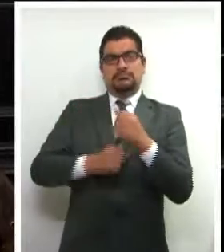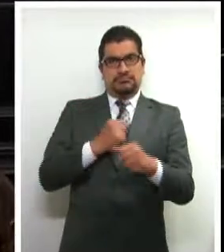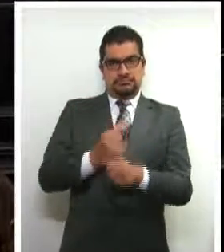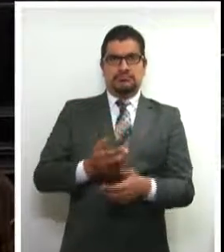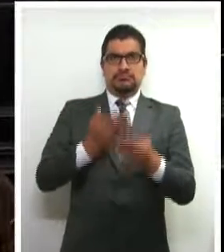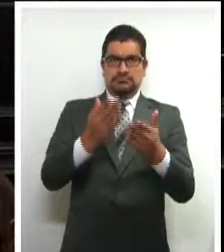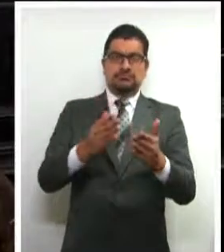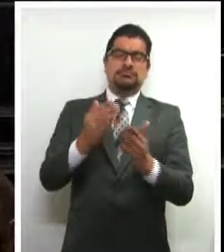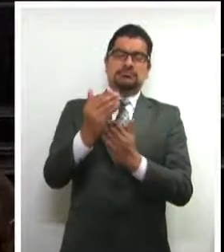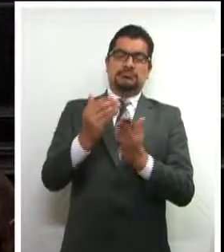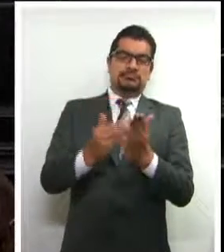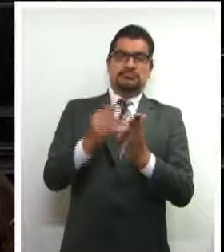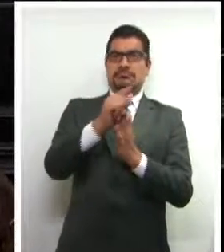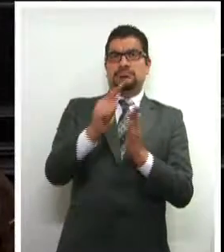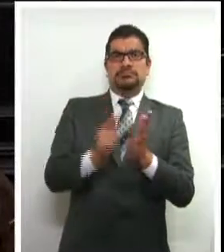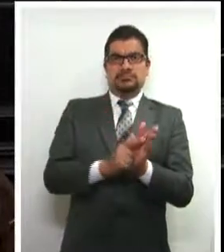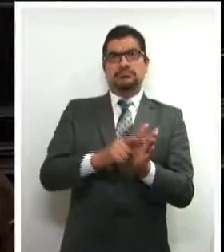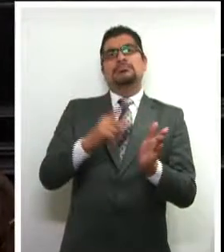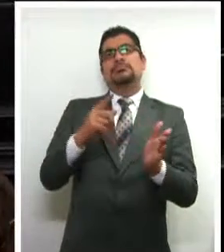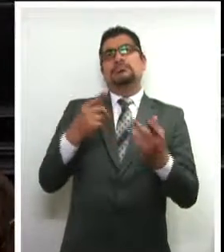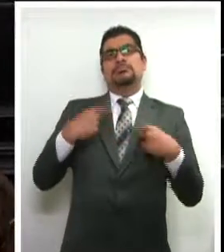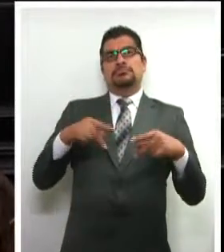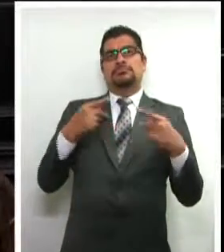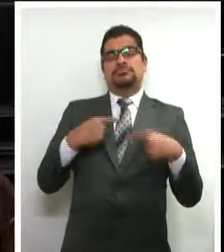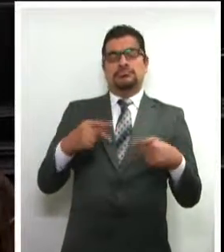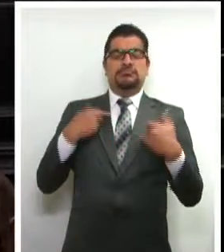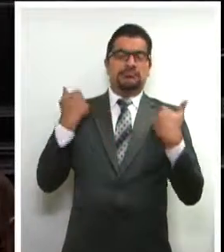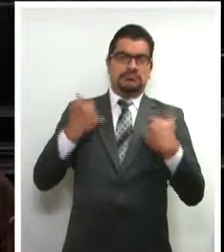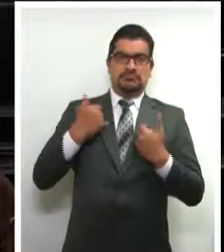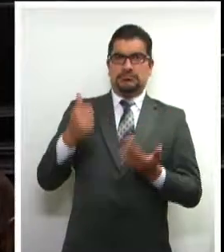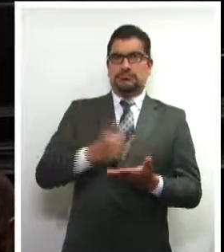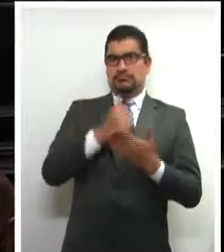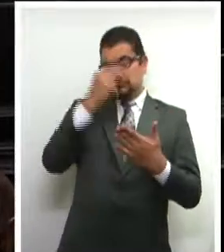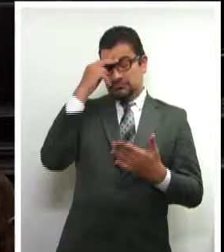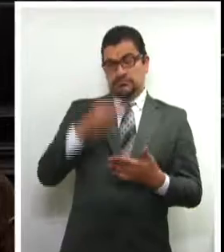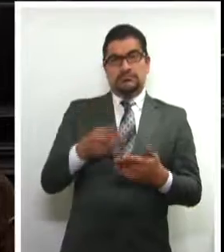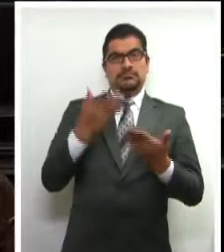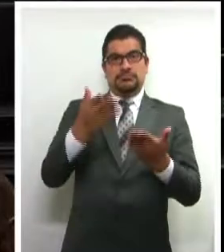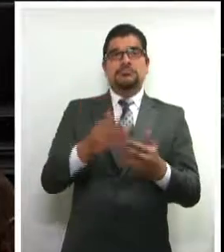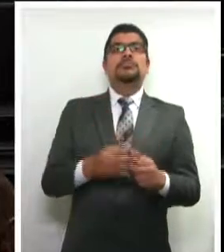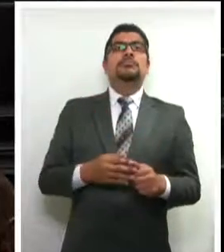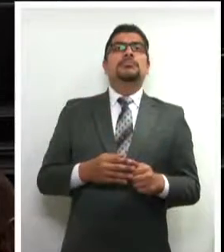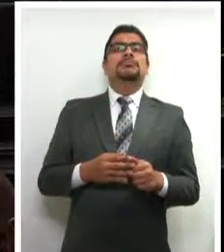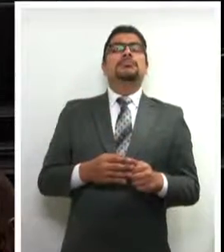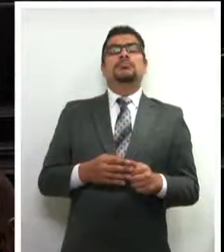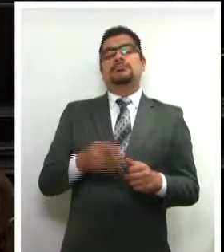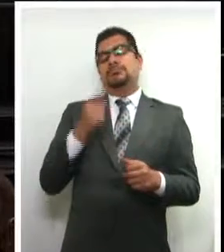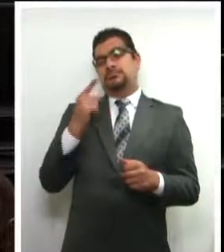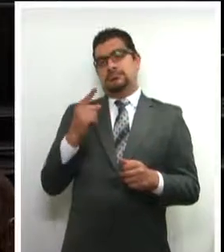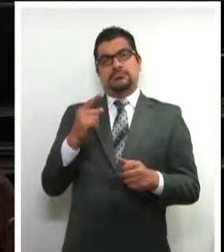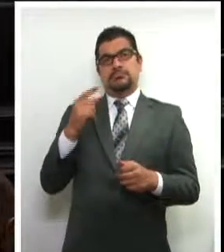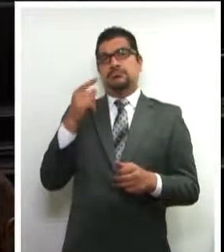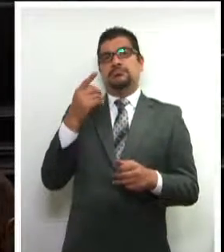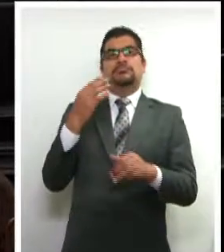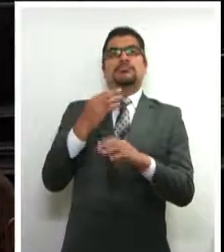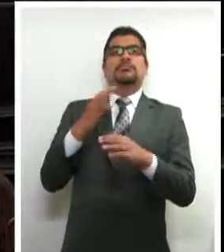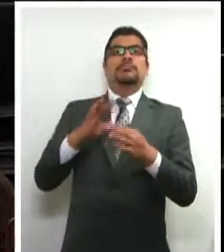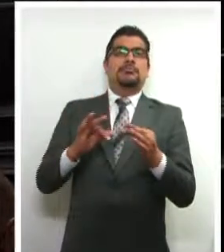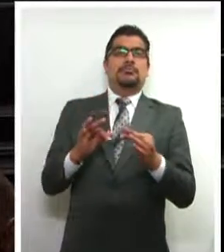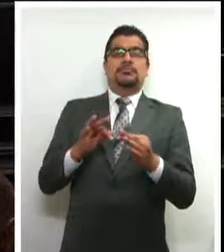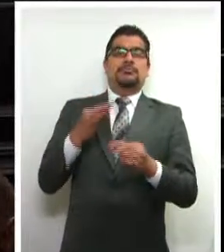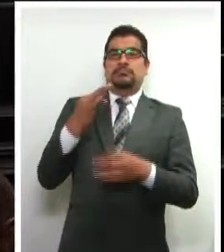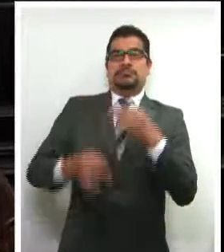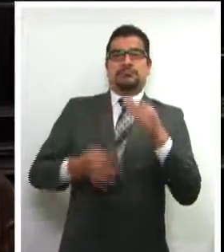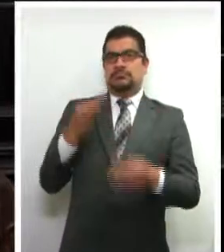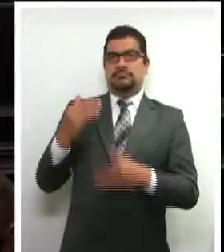la promulgación de la Ley de las Personas Jóvenes de la Ciudad de México, un instrumento jurídico que ha sido